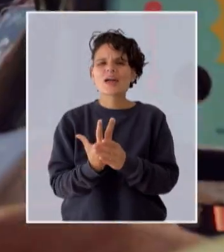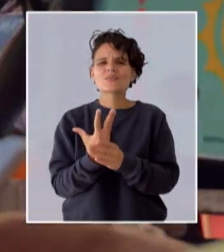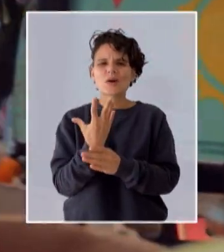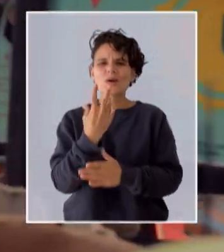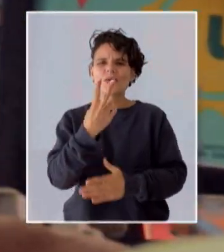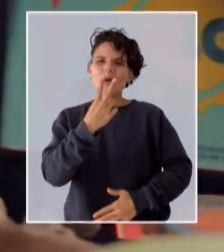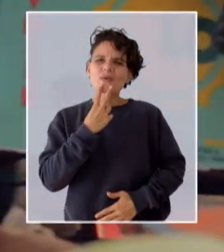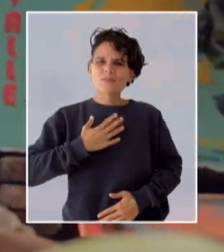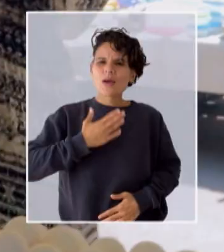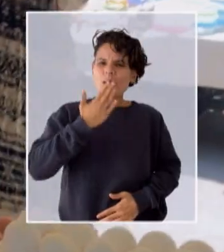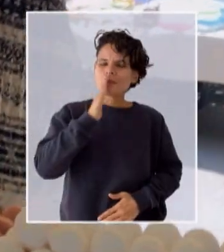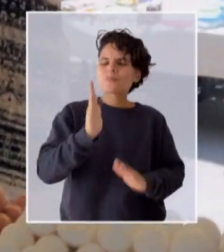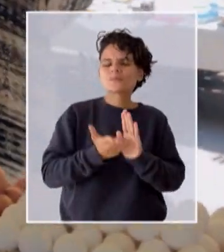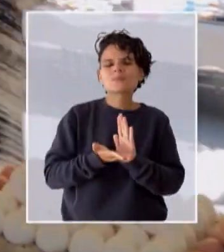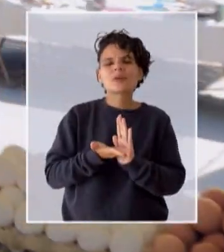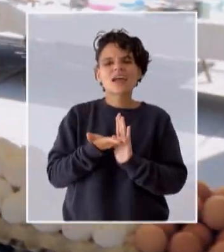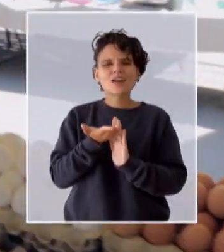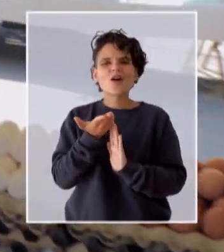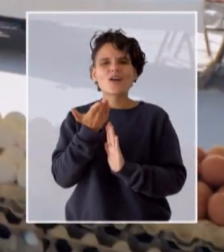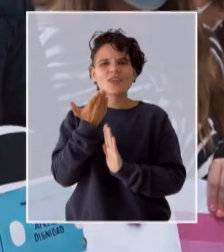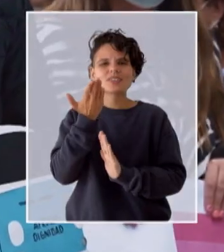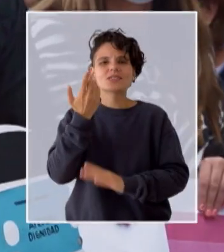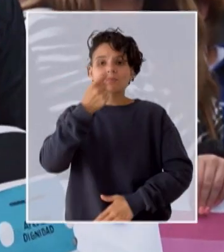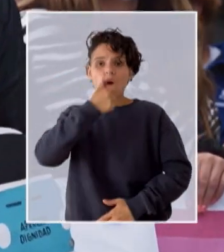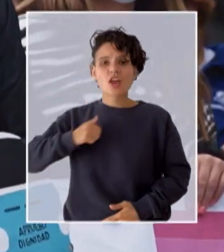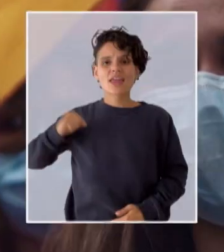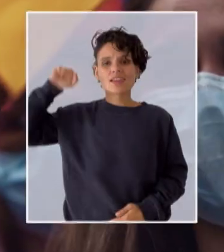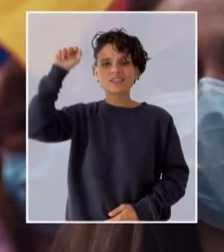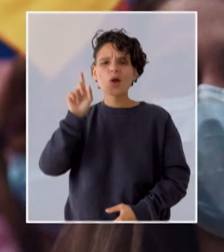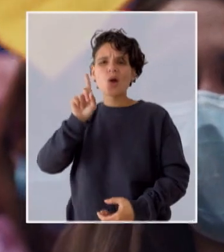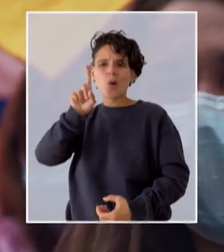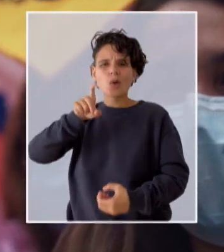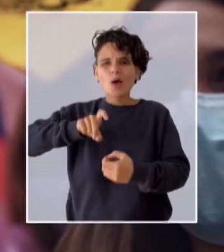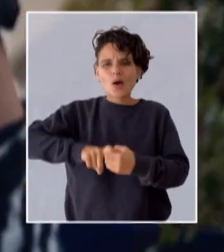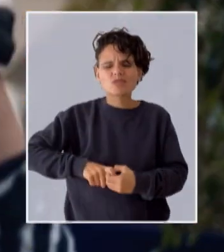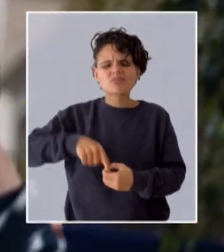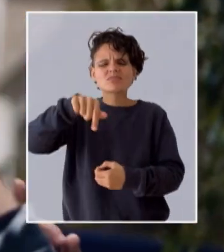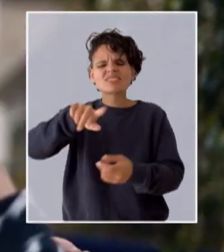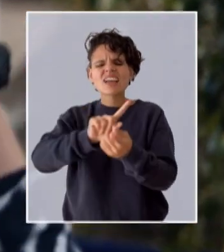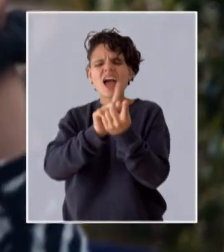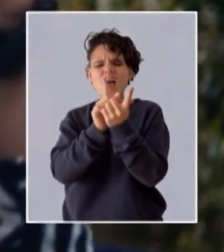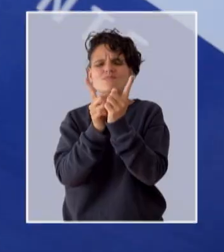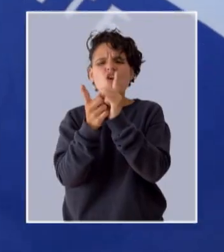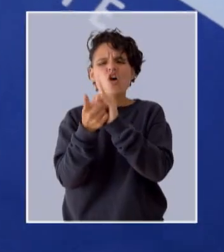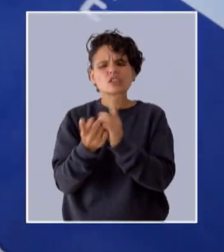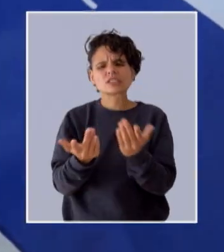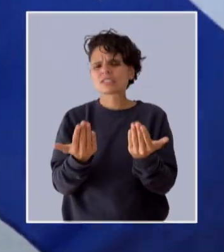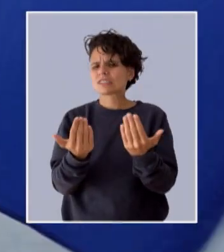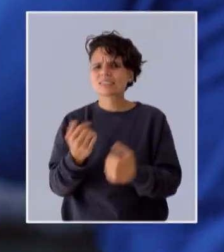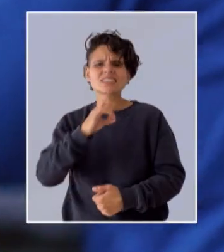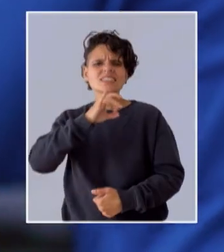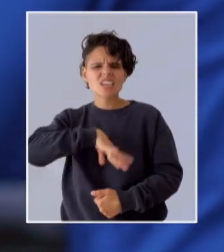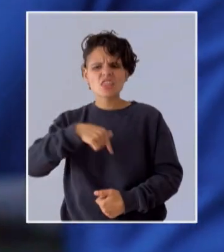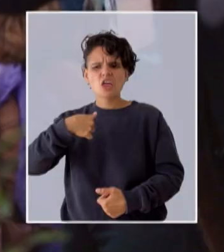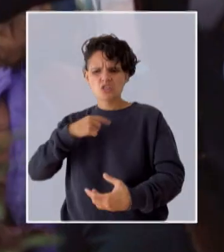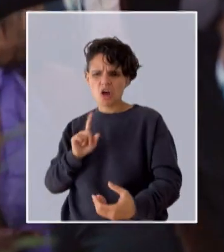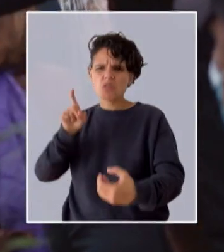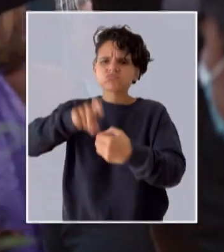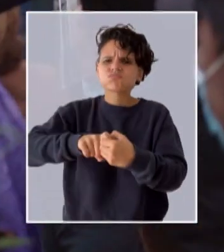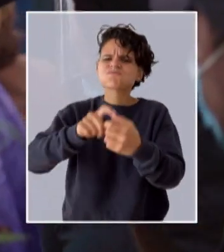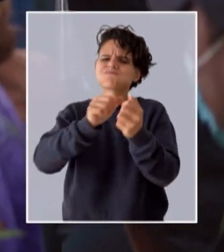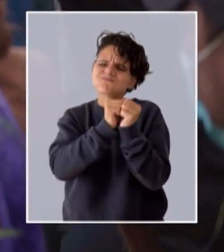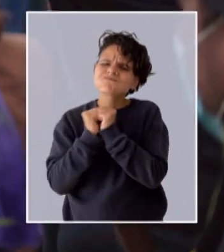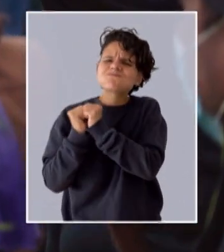Chile, esfuerzo, para vivir mejor. Reúno por los cambios que Chile necesita y